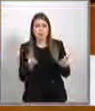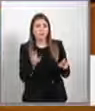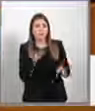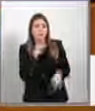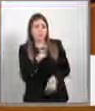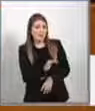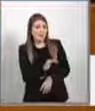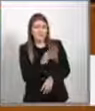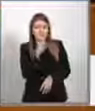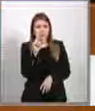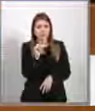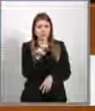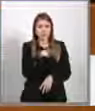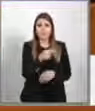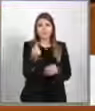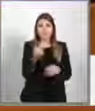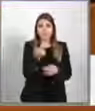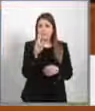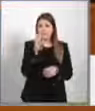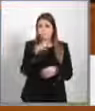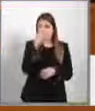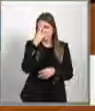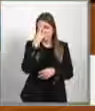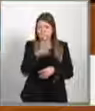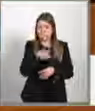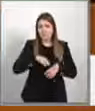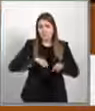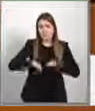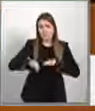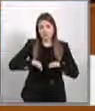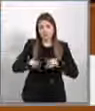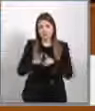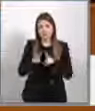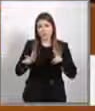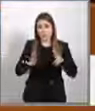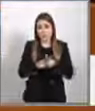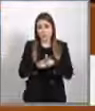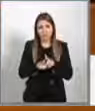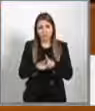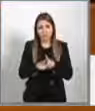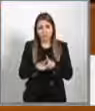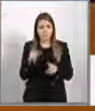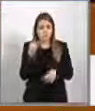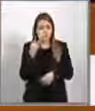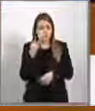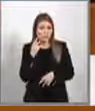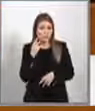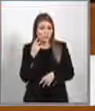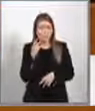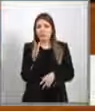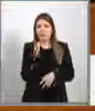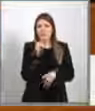que es un asunto que requiere del más alto nivel del trabajo parlamentario. No podemos tomarlo a la ligera.